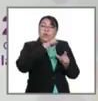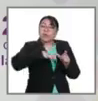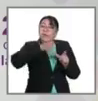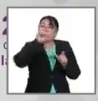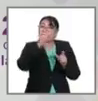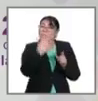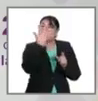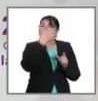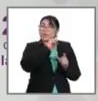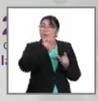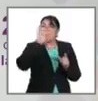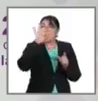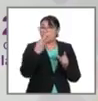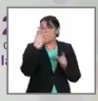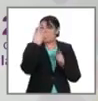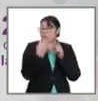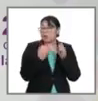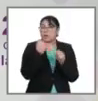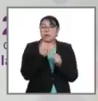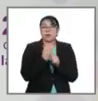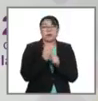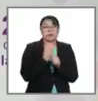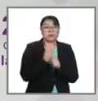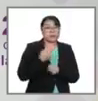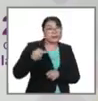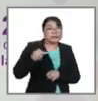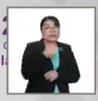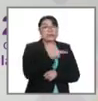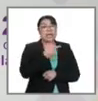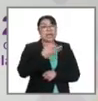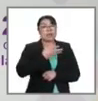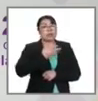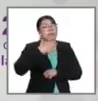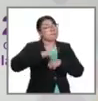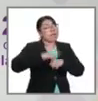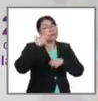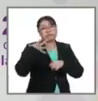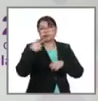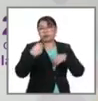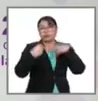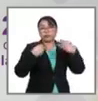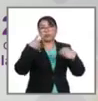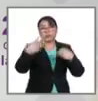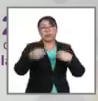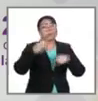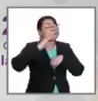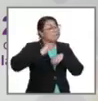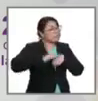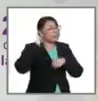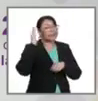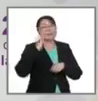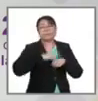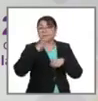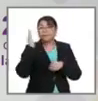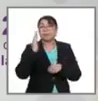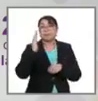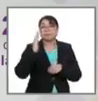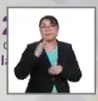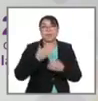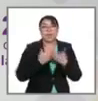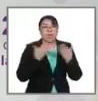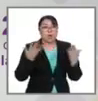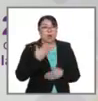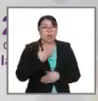a 44 años es el grupo que presenta el mayor número de casos actualmente tenemos un